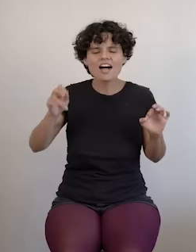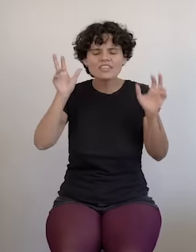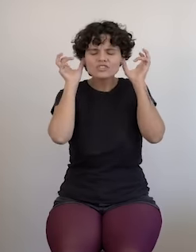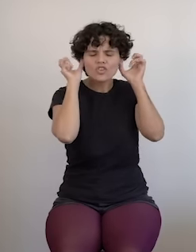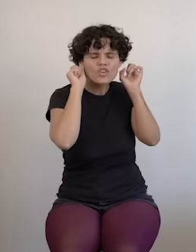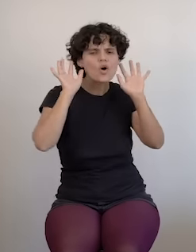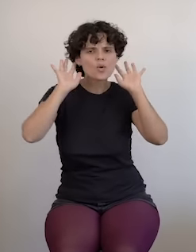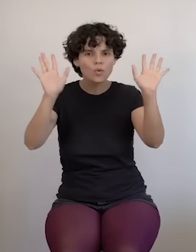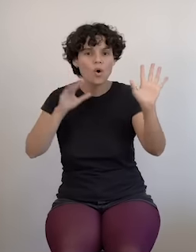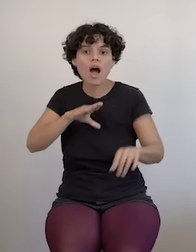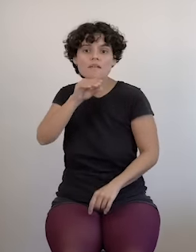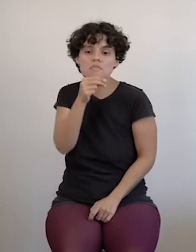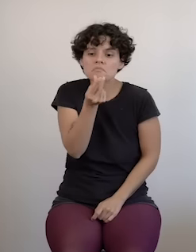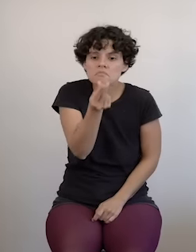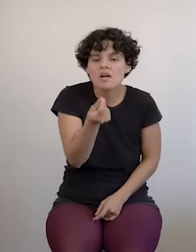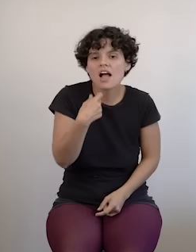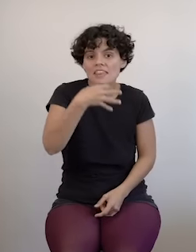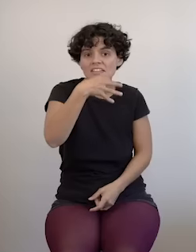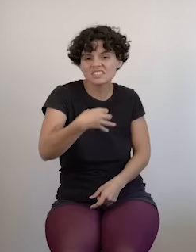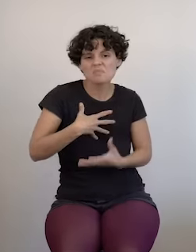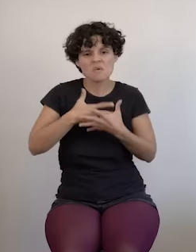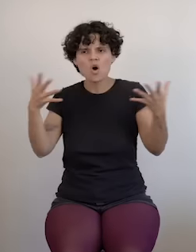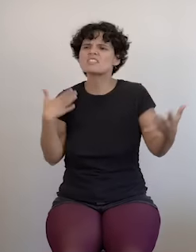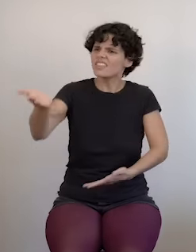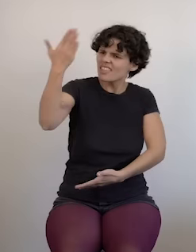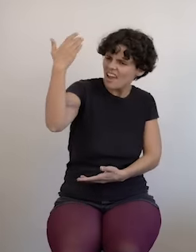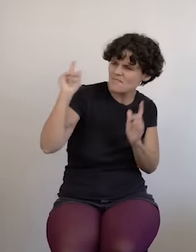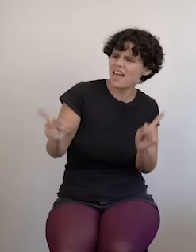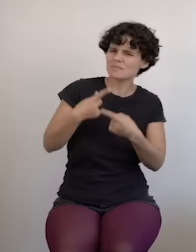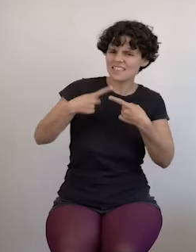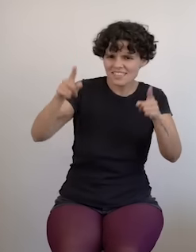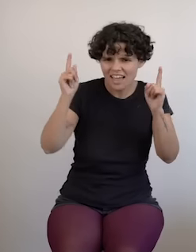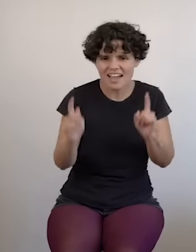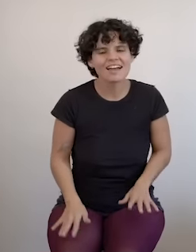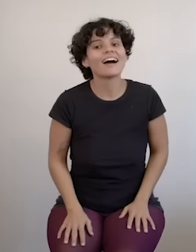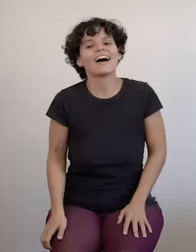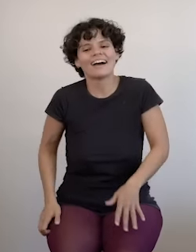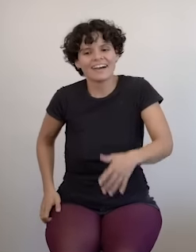escucho! ¡Hablamos poco! ¡Decimos mucho! ¡Tírame la pista!